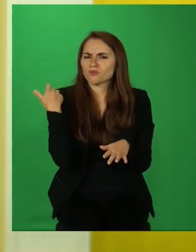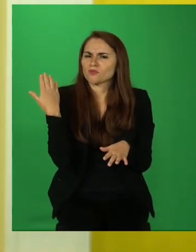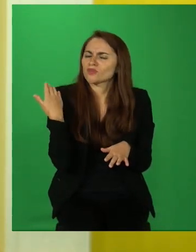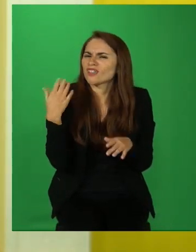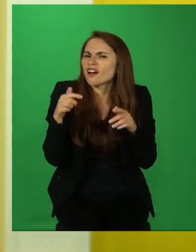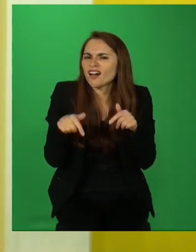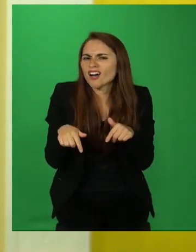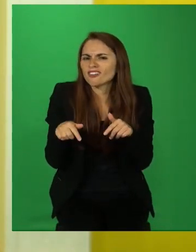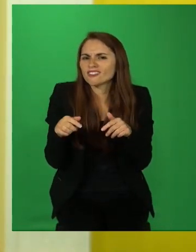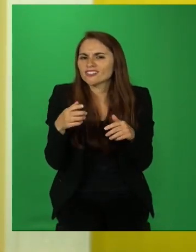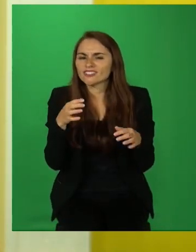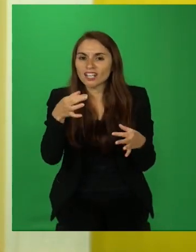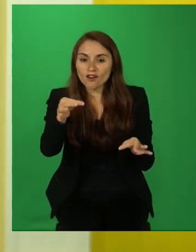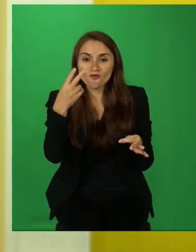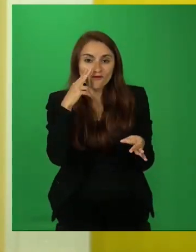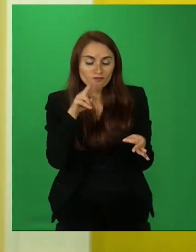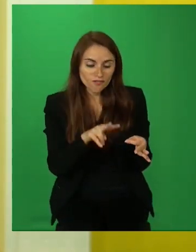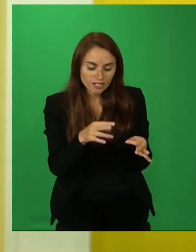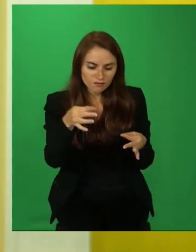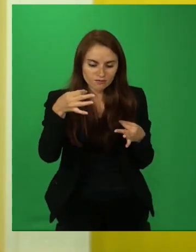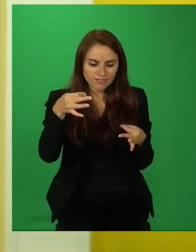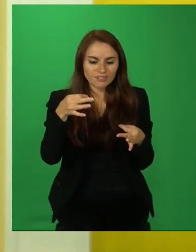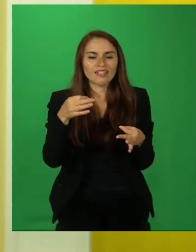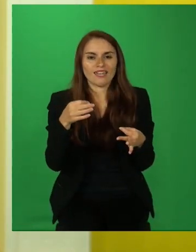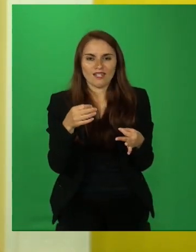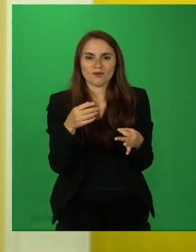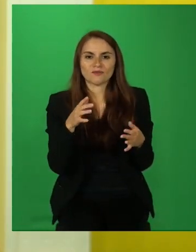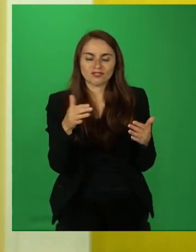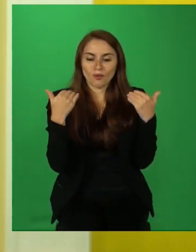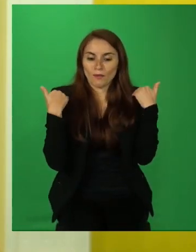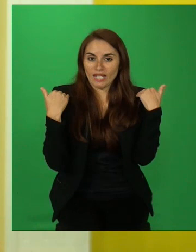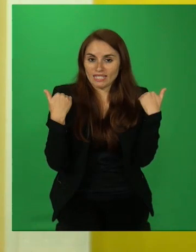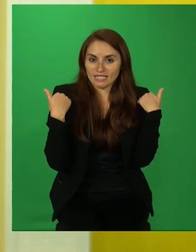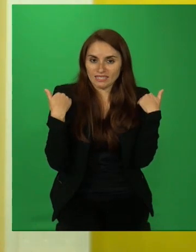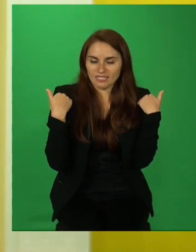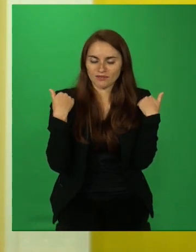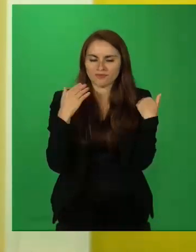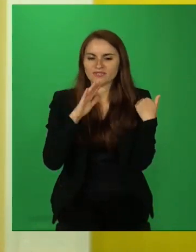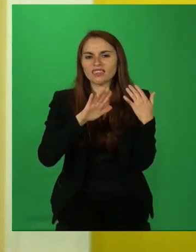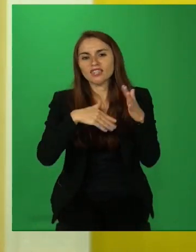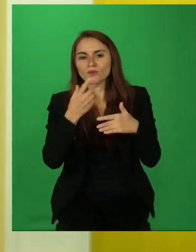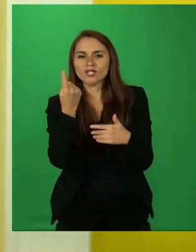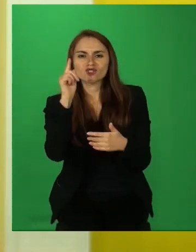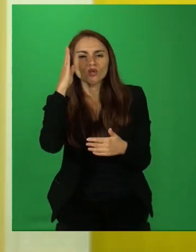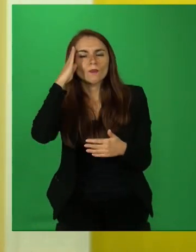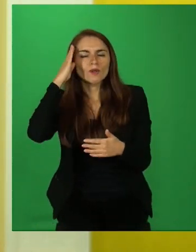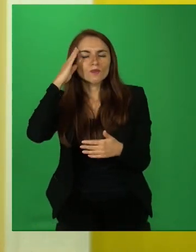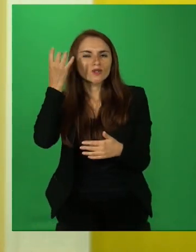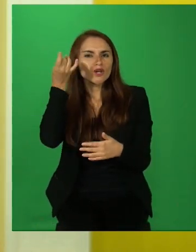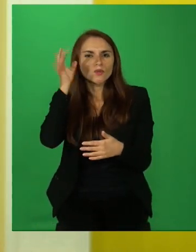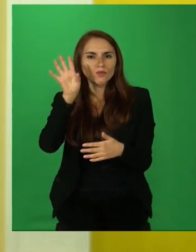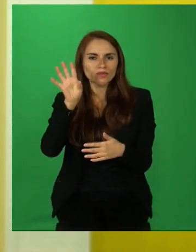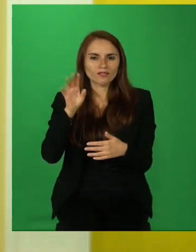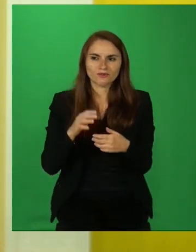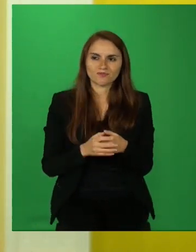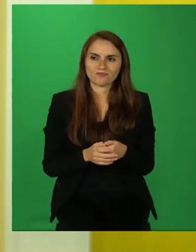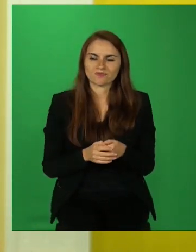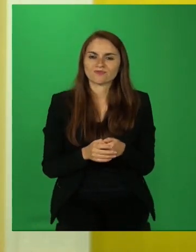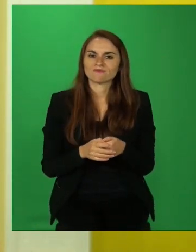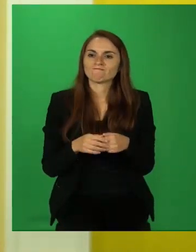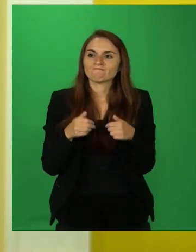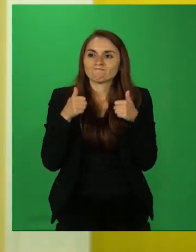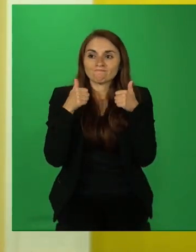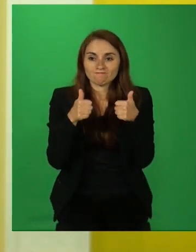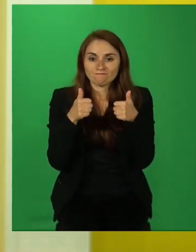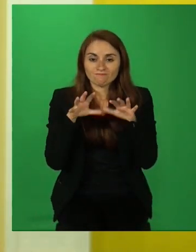este momento uses un torpedo esto es para ejercitar ya después lo vas a hacer solito con una tarea que te voy a dejar